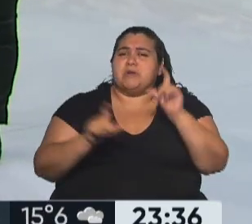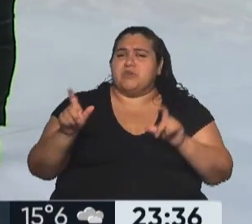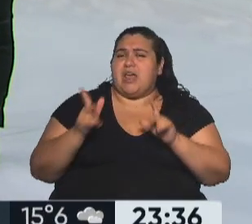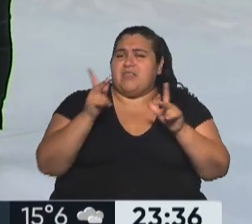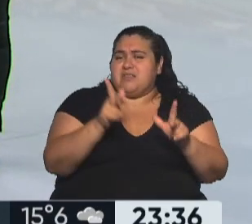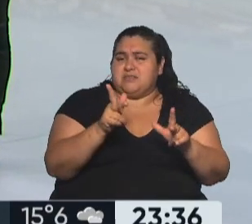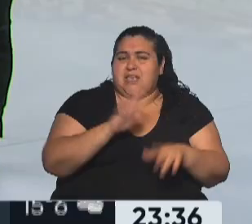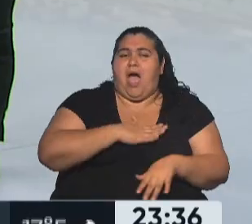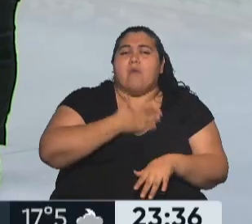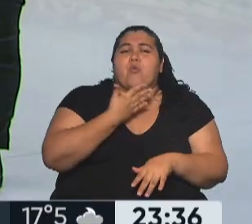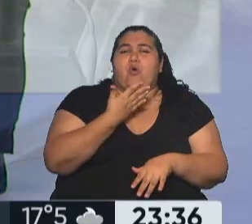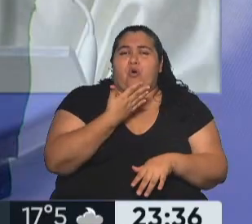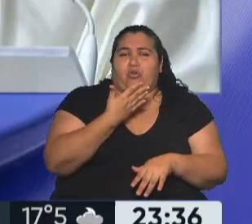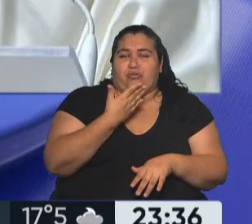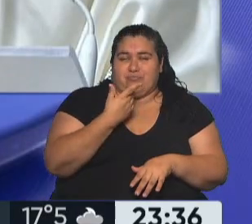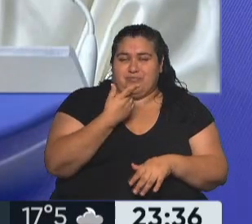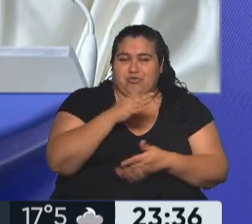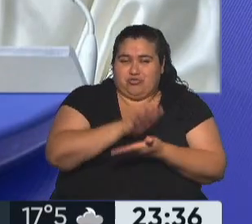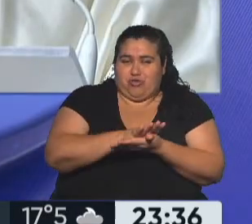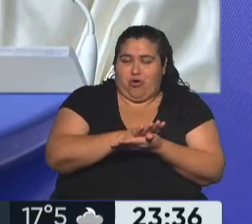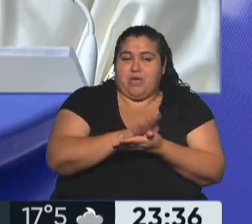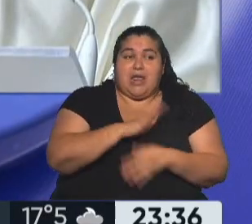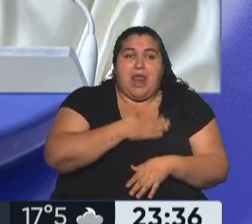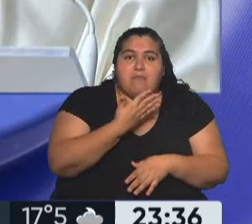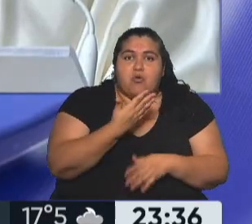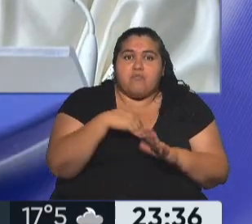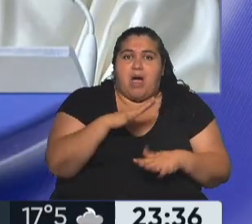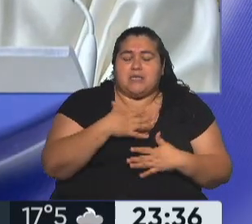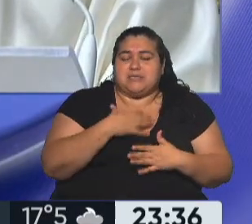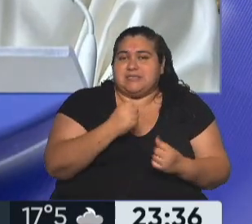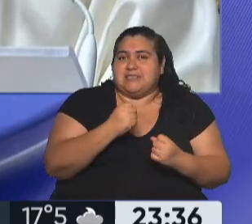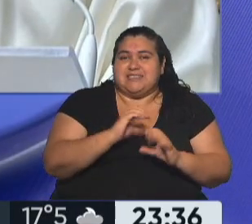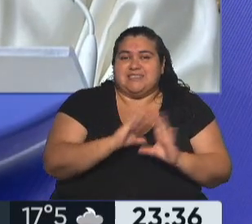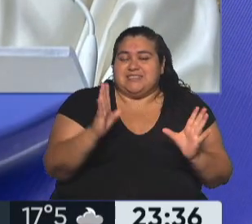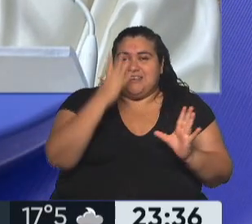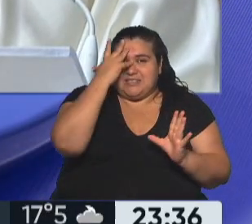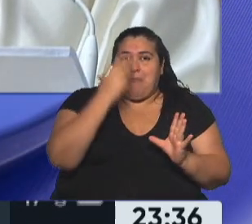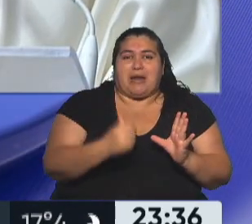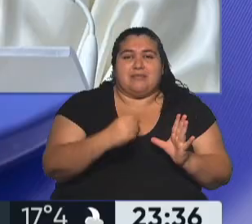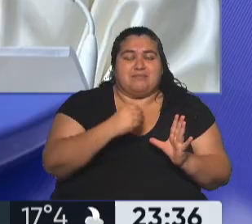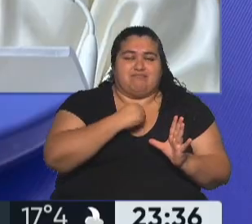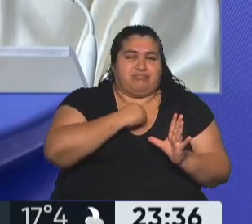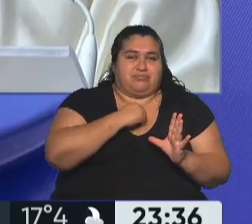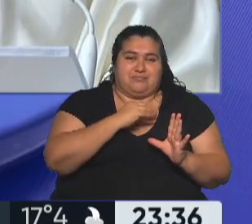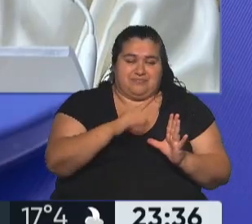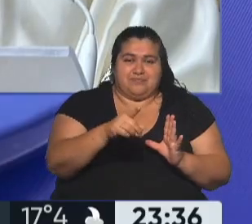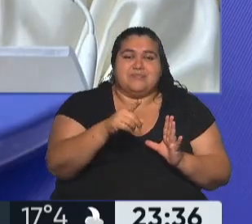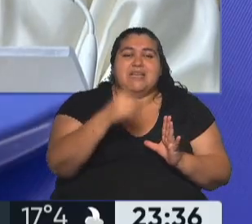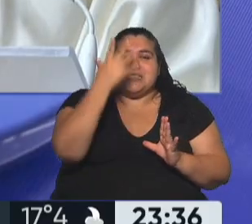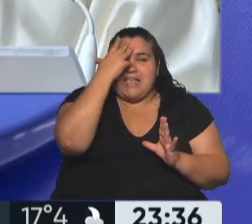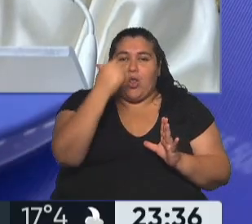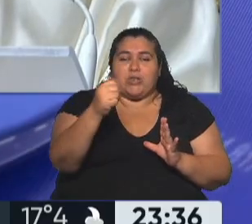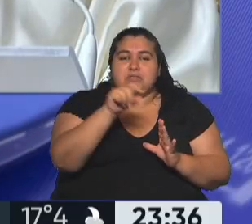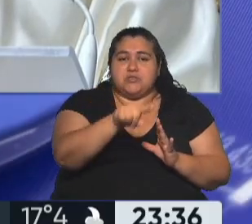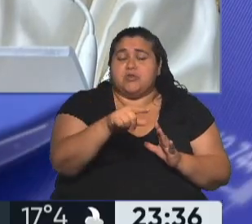este amor, lo decía Pablo recién, al amor que tenía por la camiseta de San Lorenzo. Sí. Y vayan estas cuestiones de la